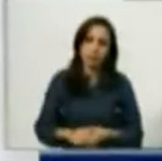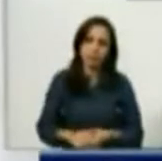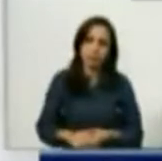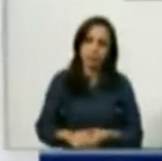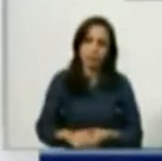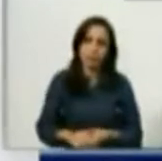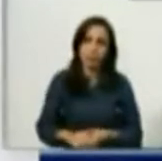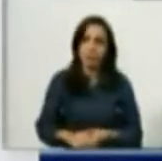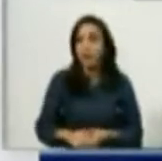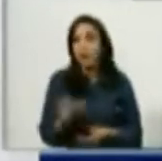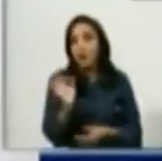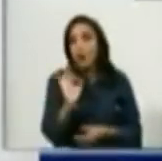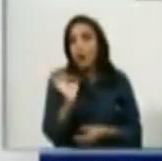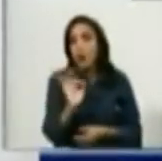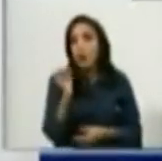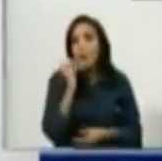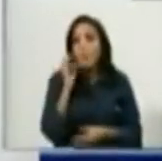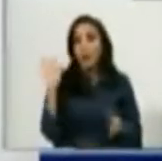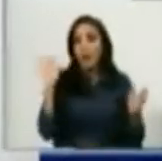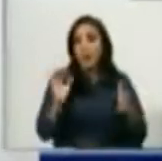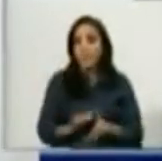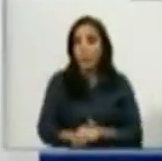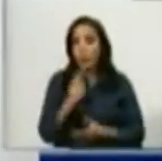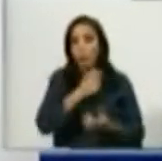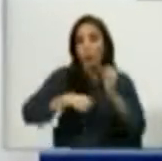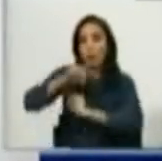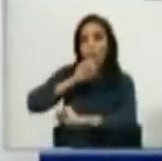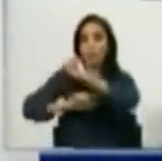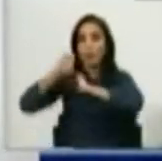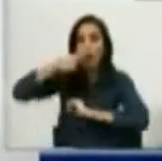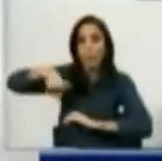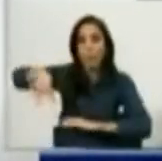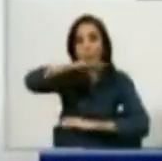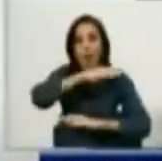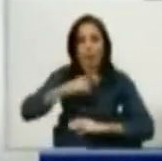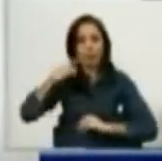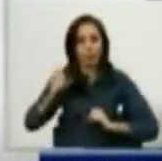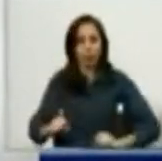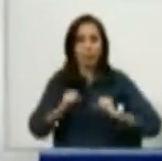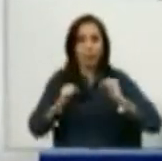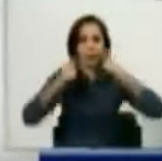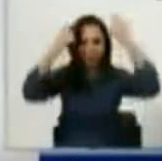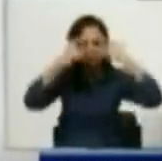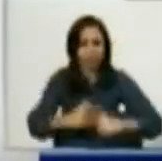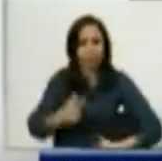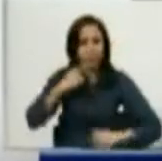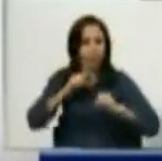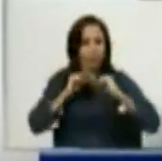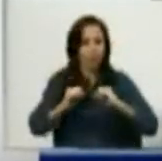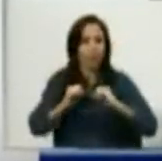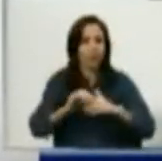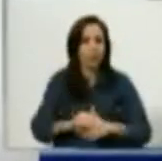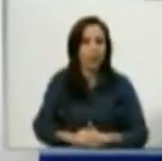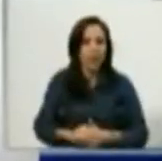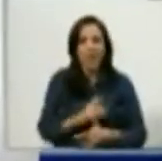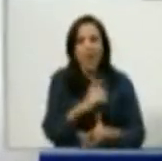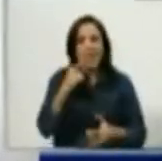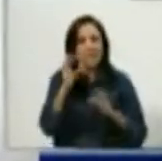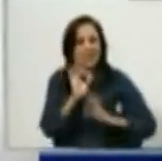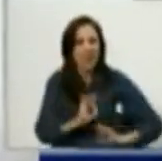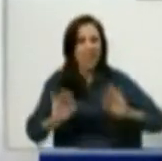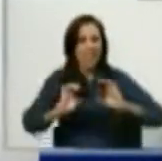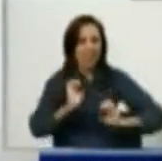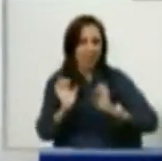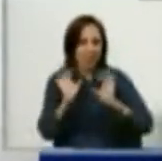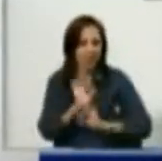si hubiera si no hubiera escogido el destino Heroico que asumió con valentía con una convicción sin fisuras sin excusas